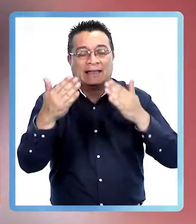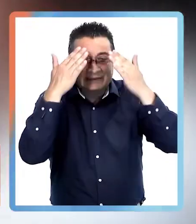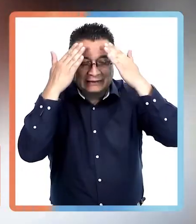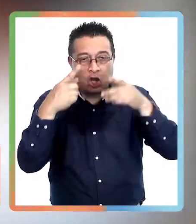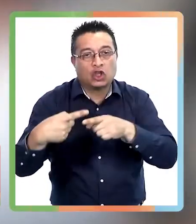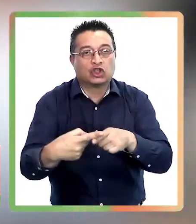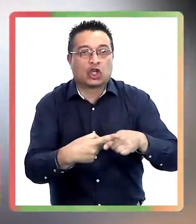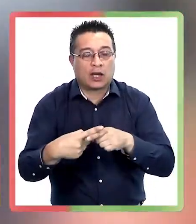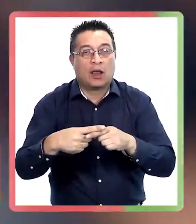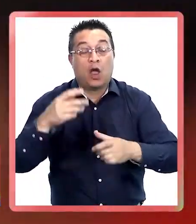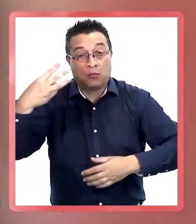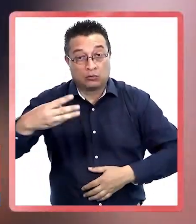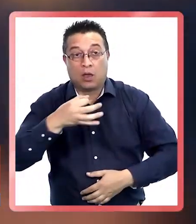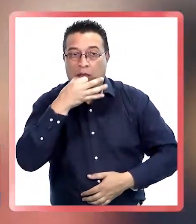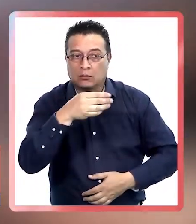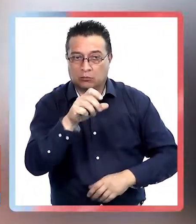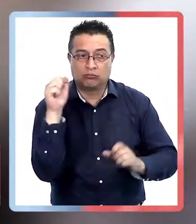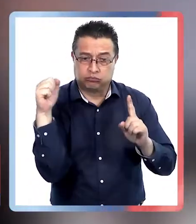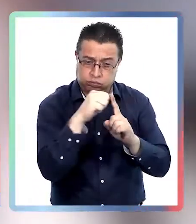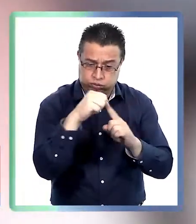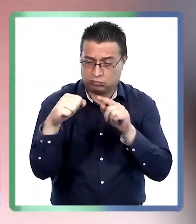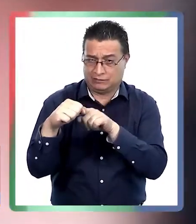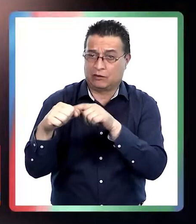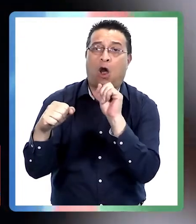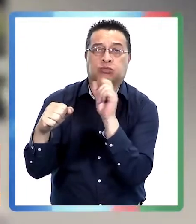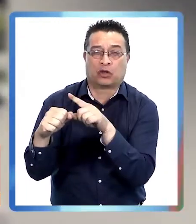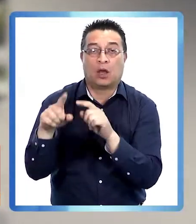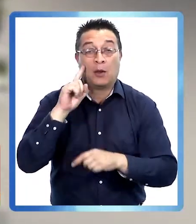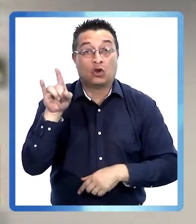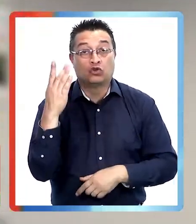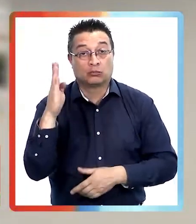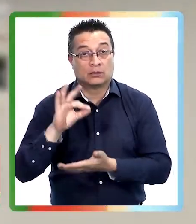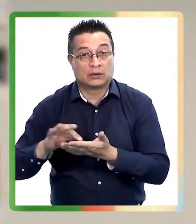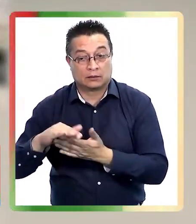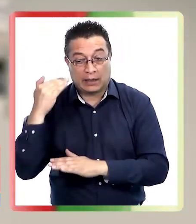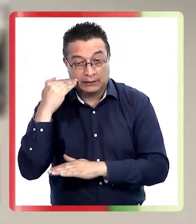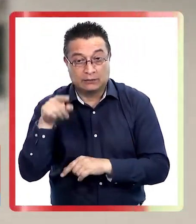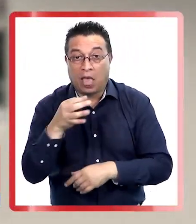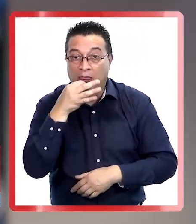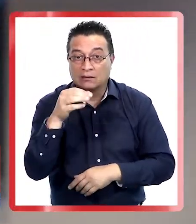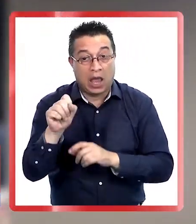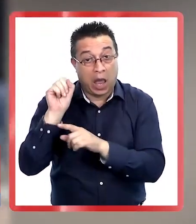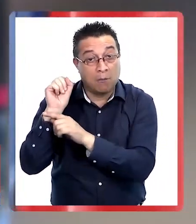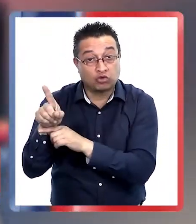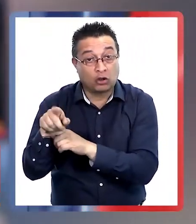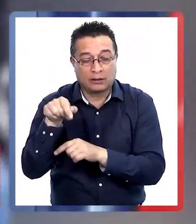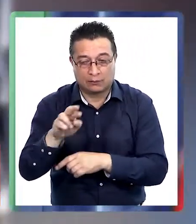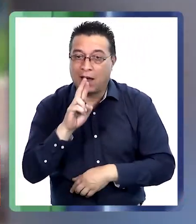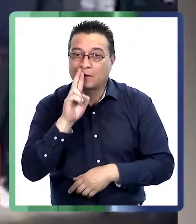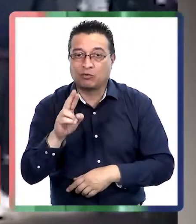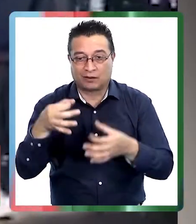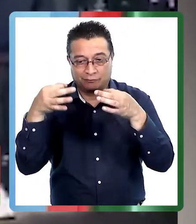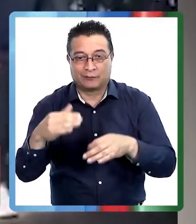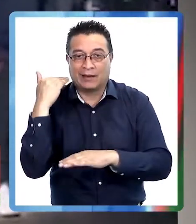psicosocial. Los municipios evalúan expulsar a los agresores, pero la Subsecretaría de la Niñez advierte que las expulsiones no son la respuesta cuando